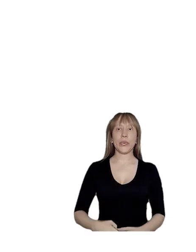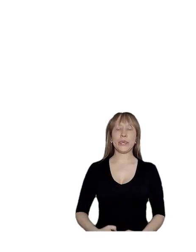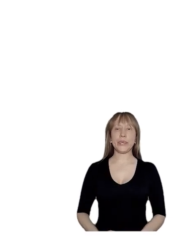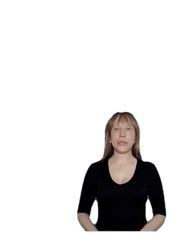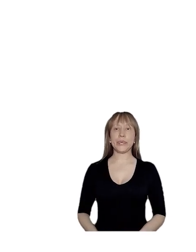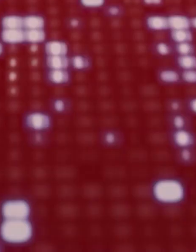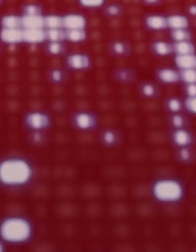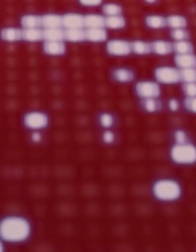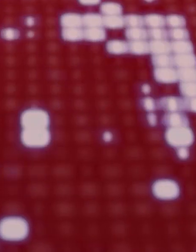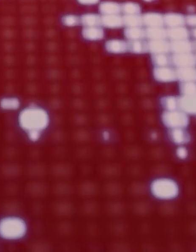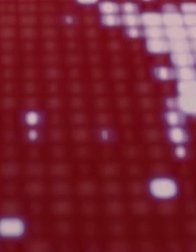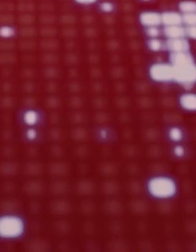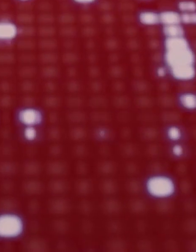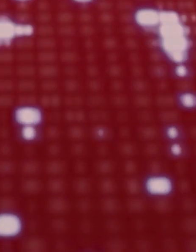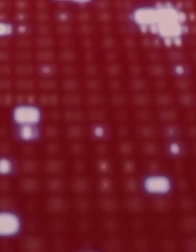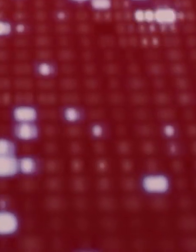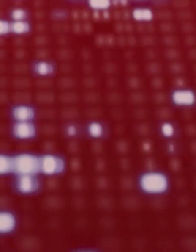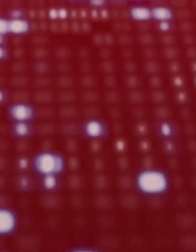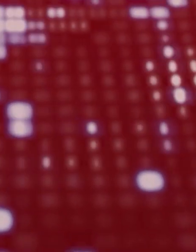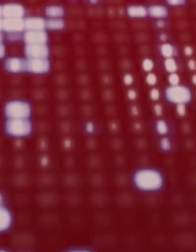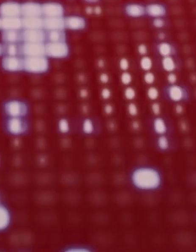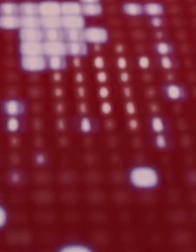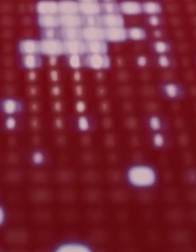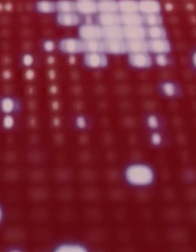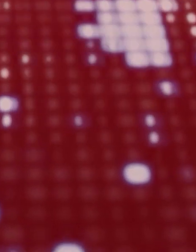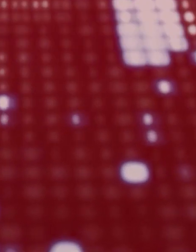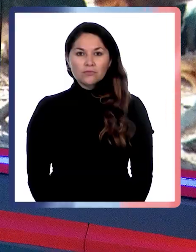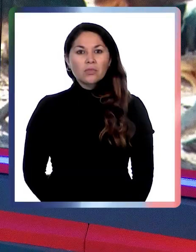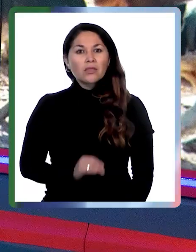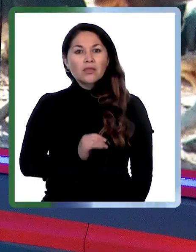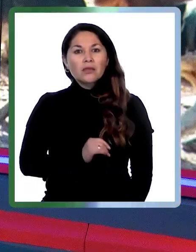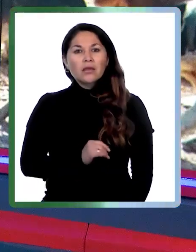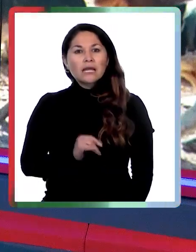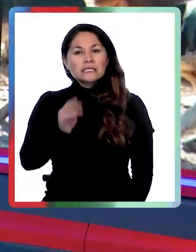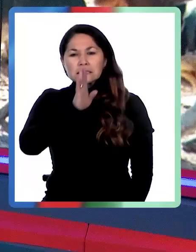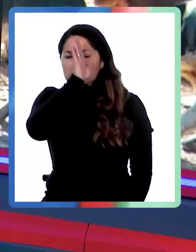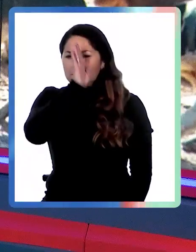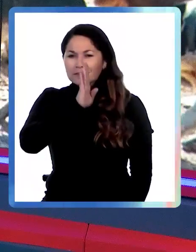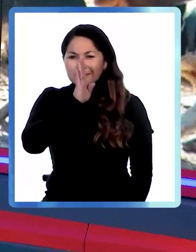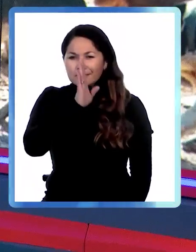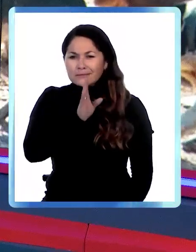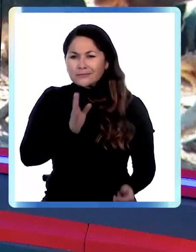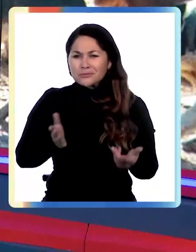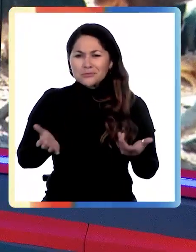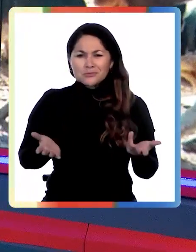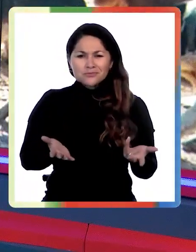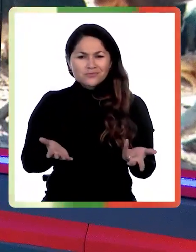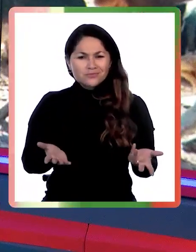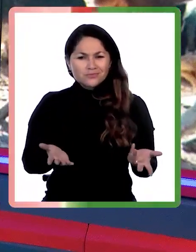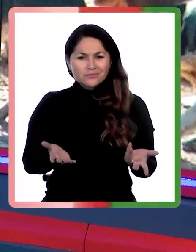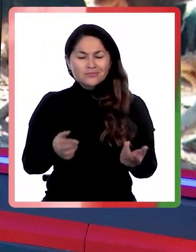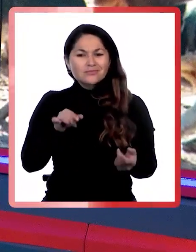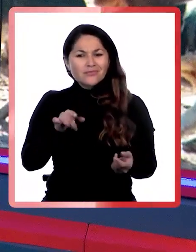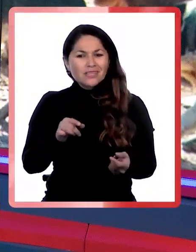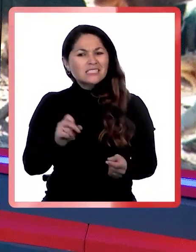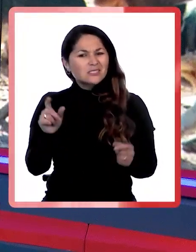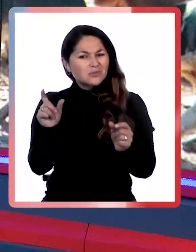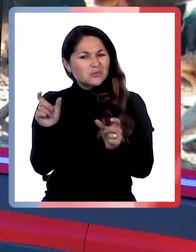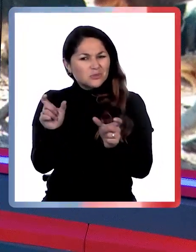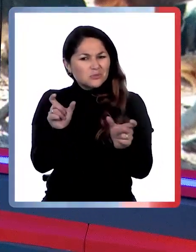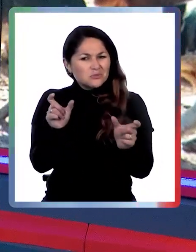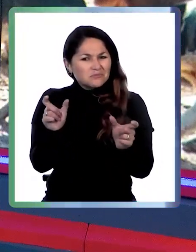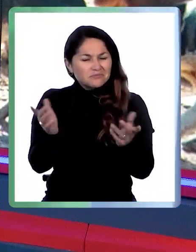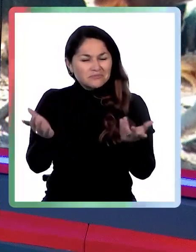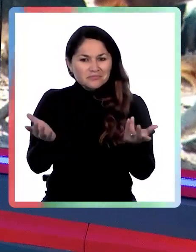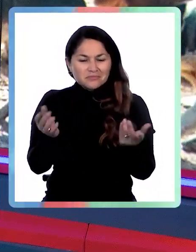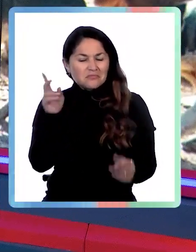avanza contigo perros está silvestr ados un concepto que cada vez se hace más